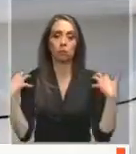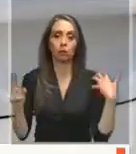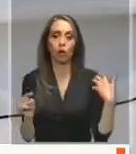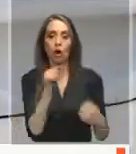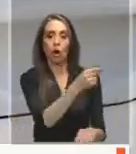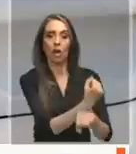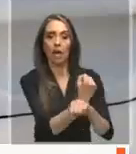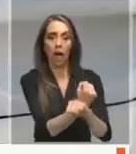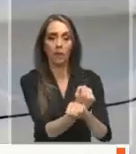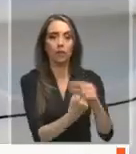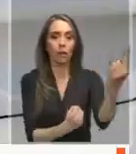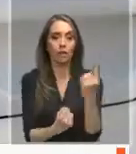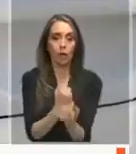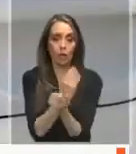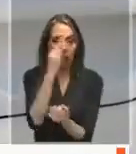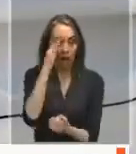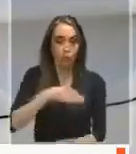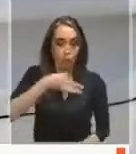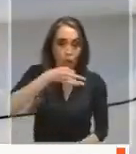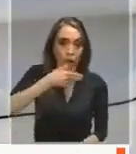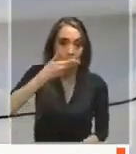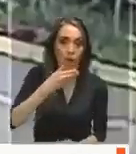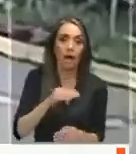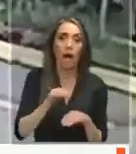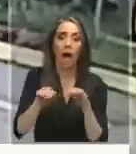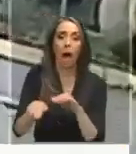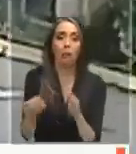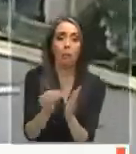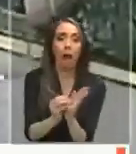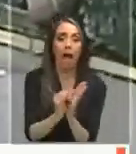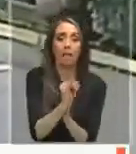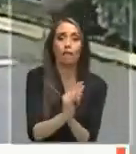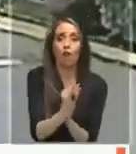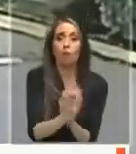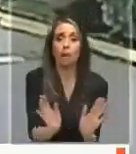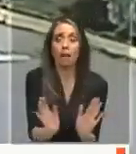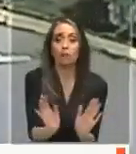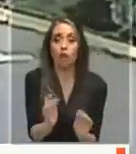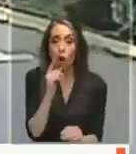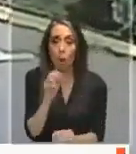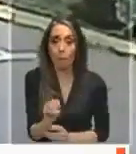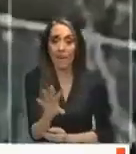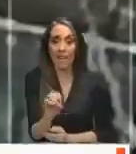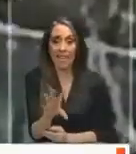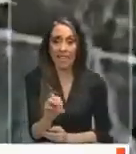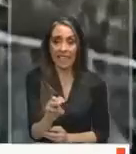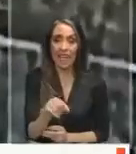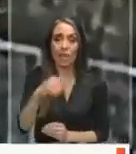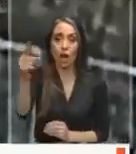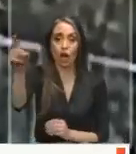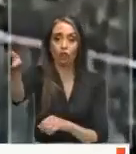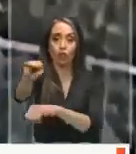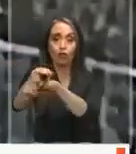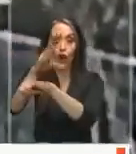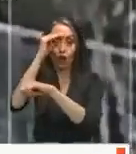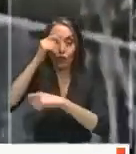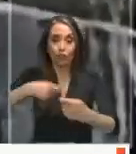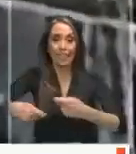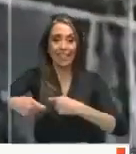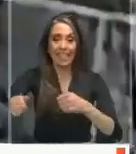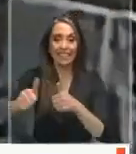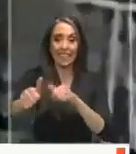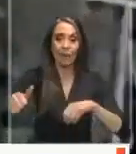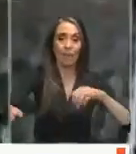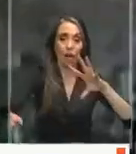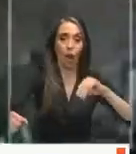me tomaron declaraciones y apoyé lo que más pude. Incluso con su linterna se contactó con otros nocheros de un centro comercial